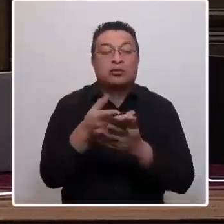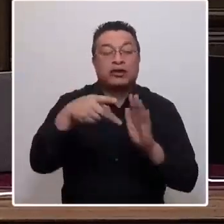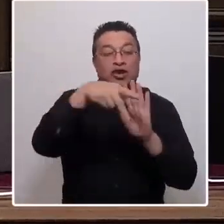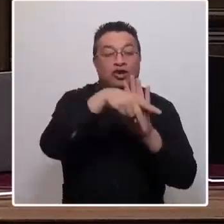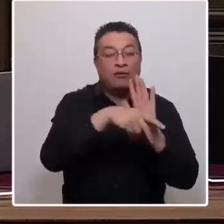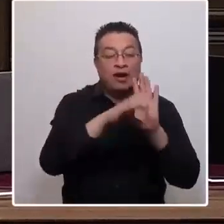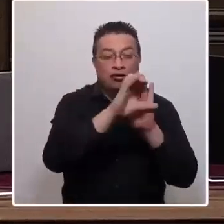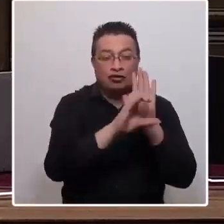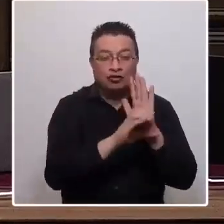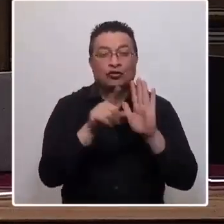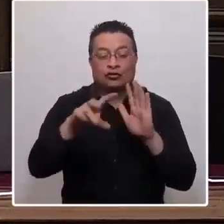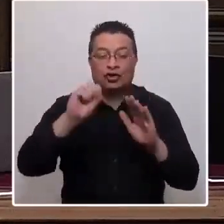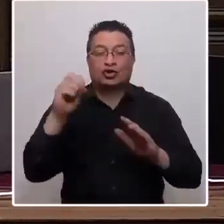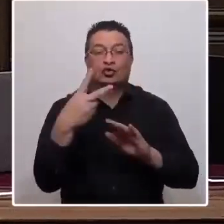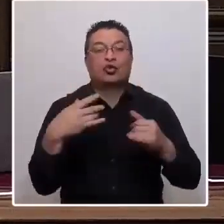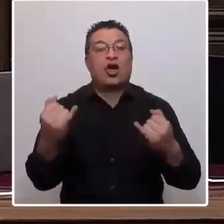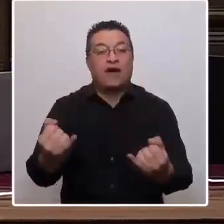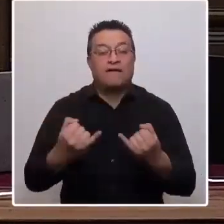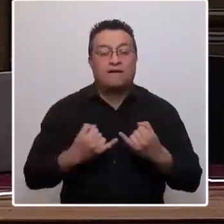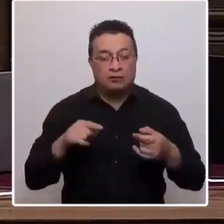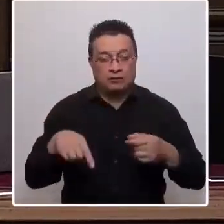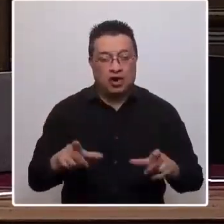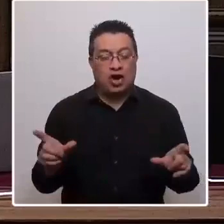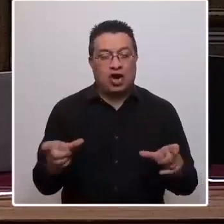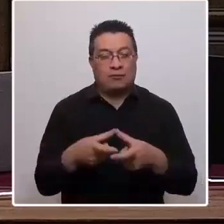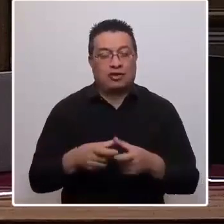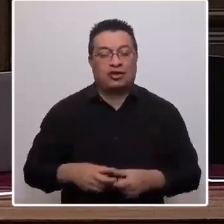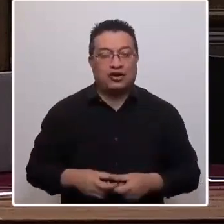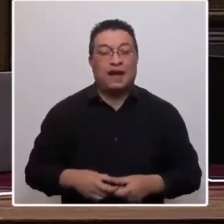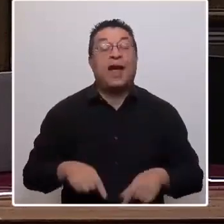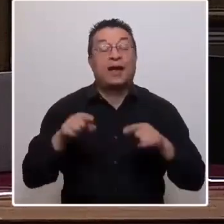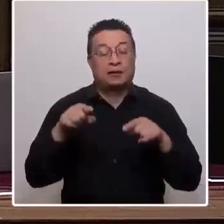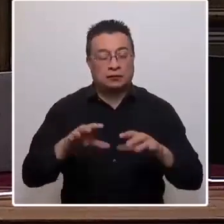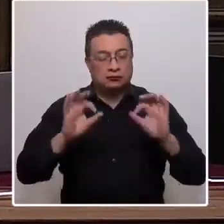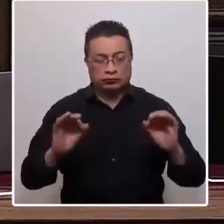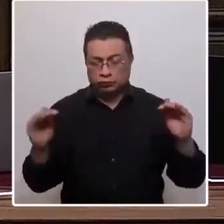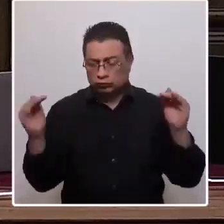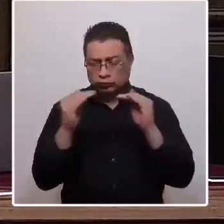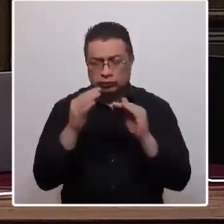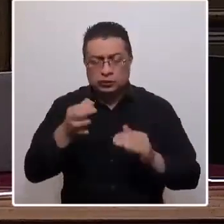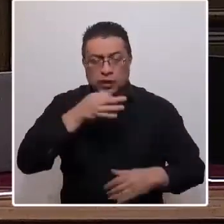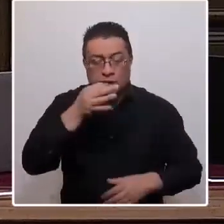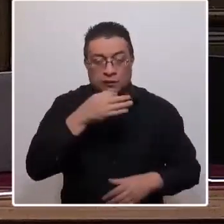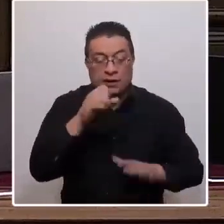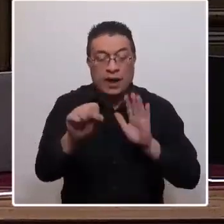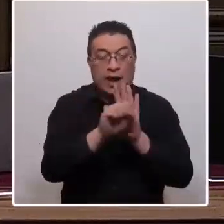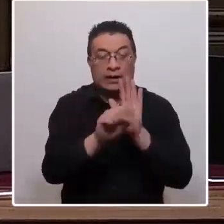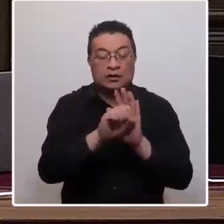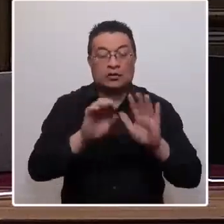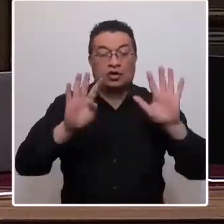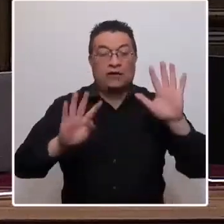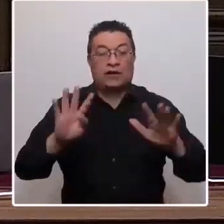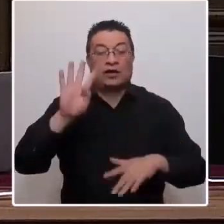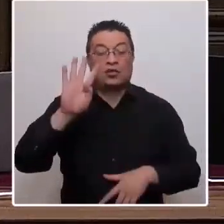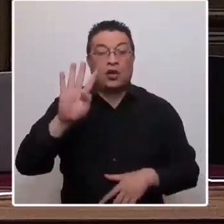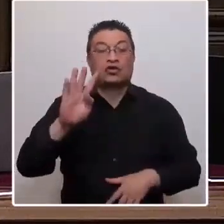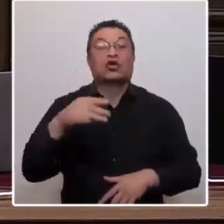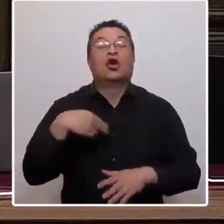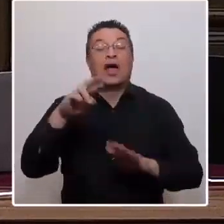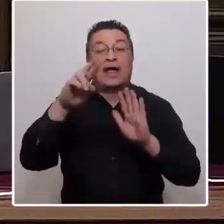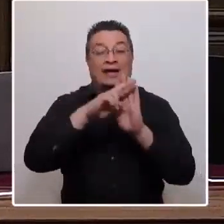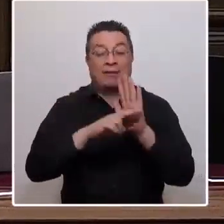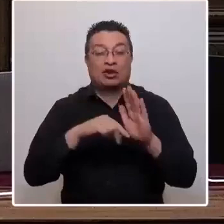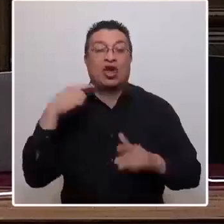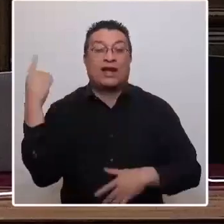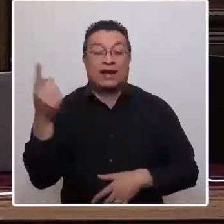están contenidas en el segundo informe de esta comisión, de conformidad con lo señalado en el artículo 94 del Reglamento General. En